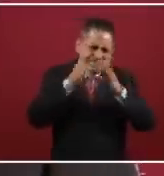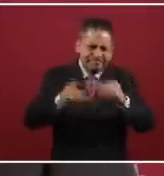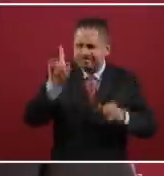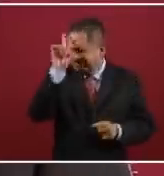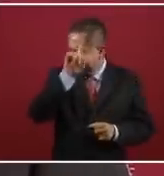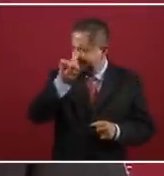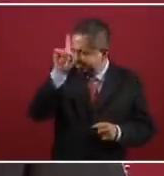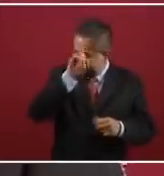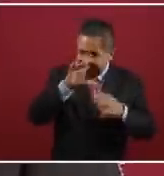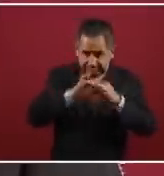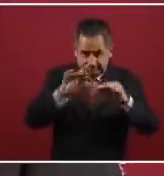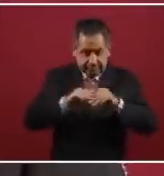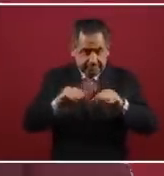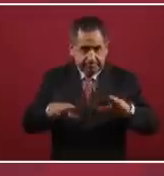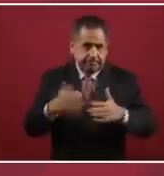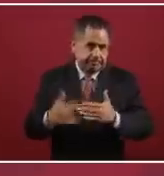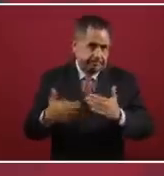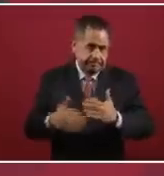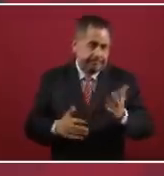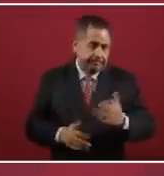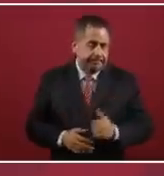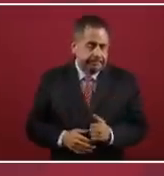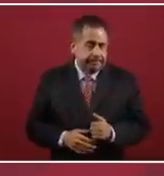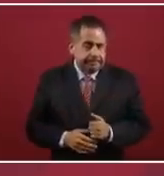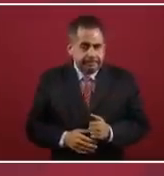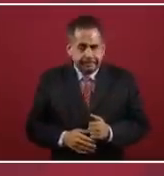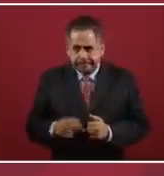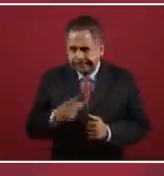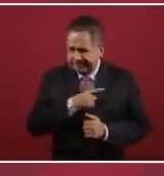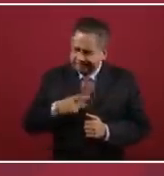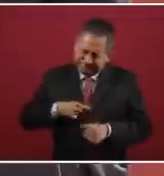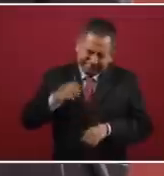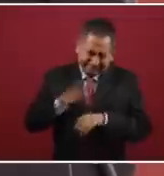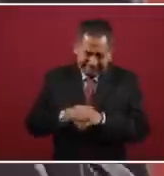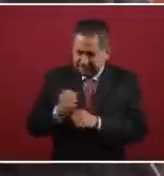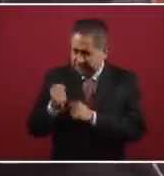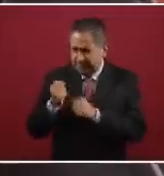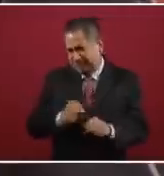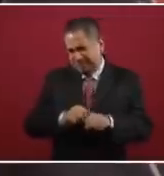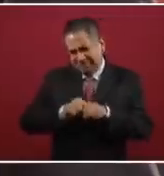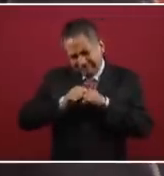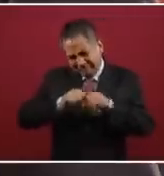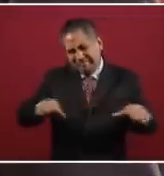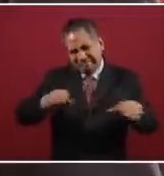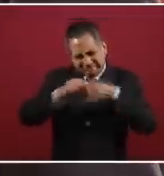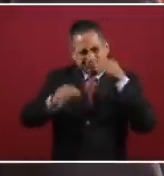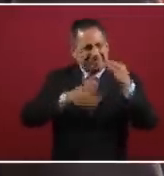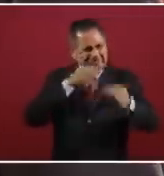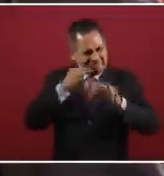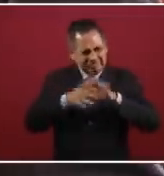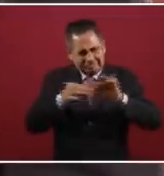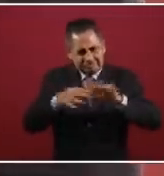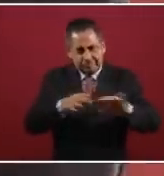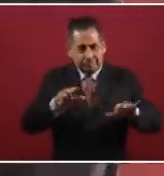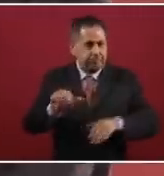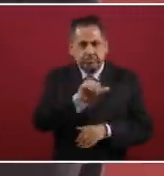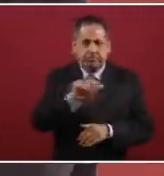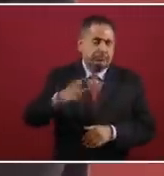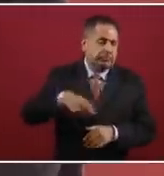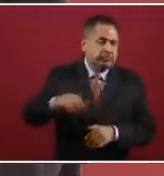profundizar más. Tiene que ser muy intensa. Nos